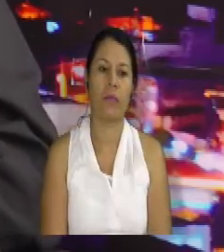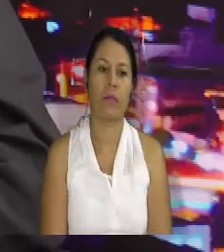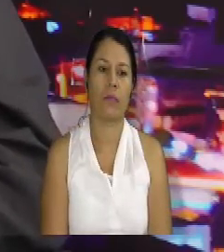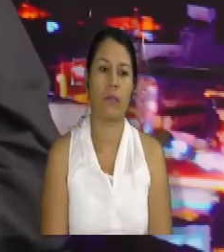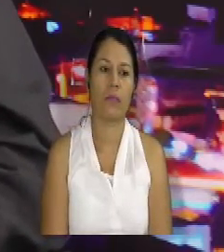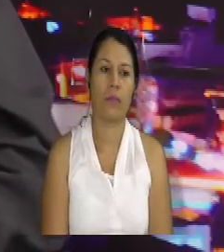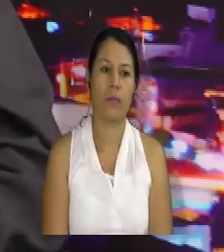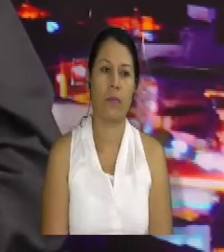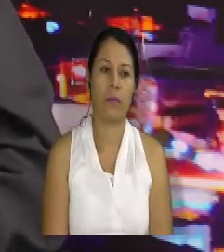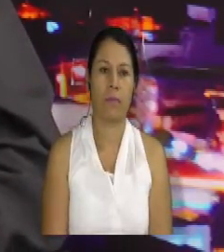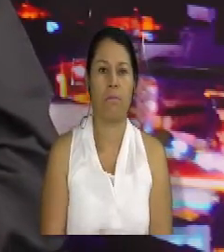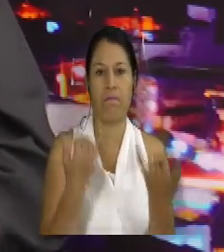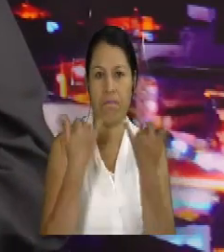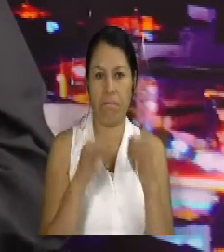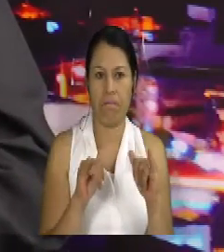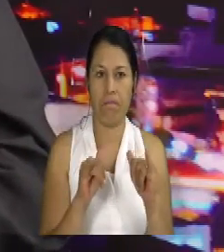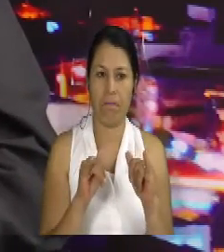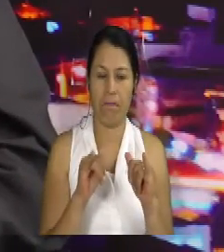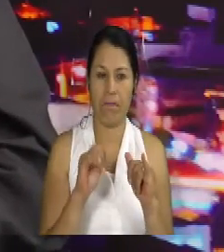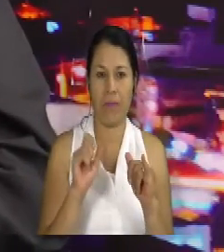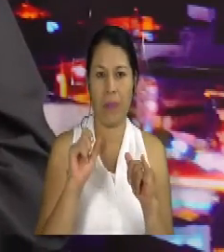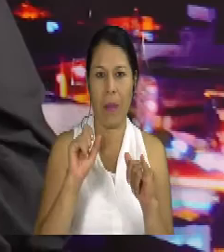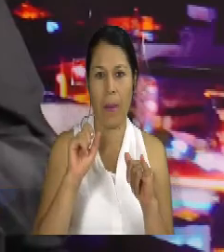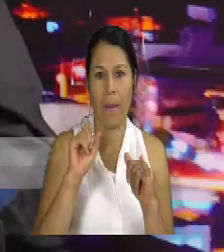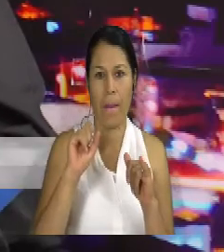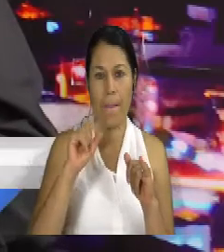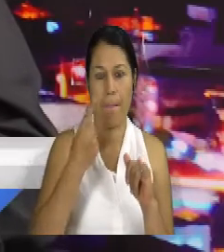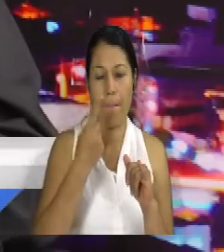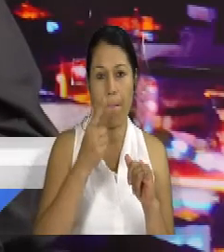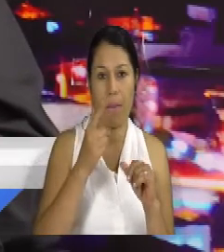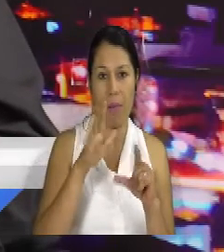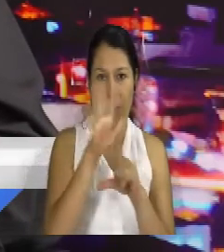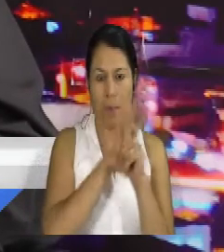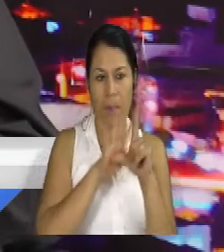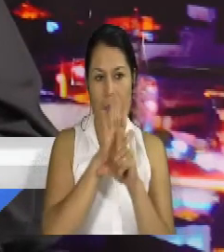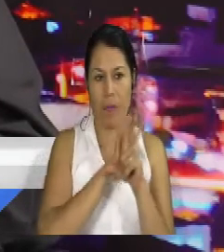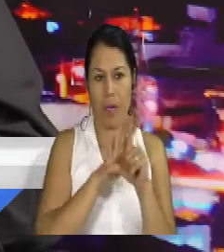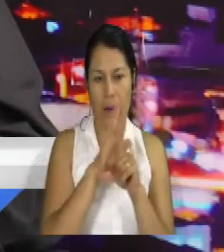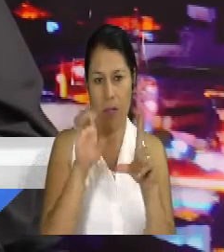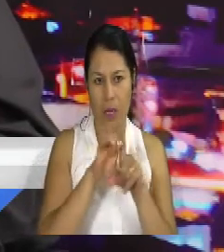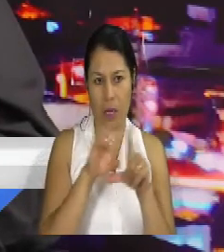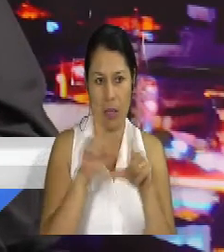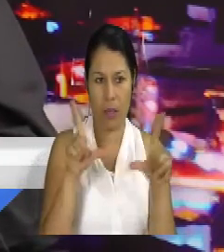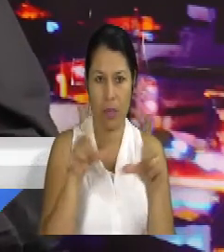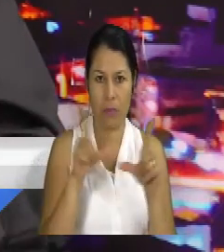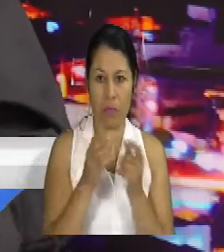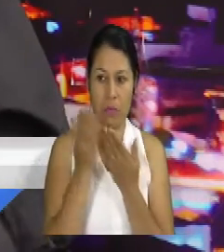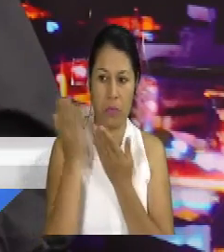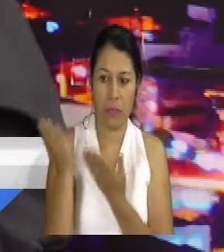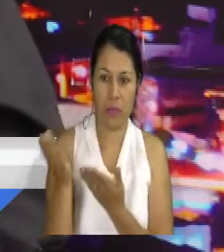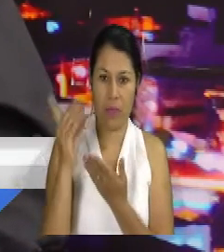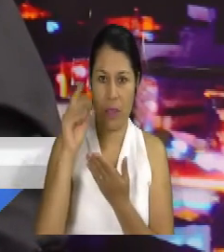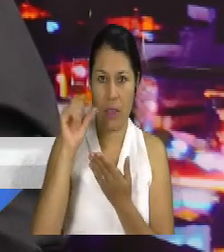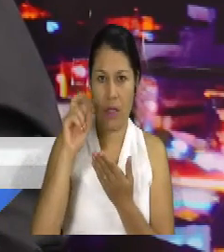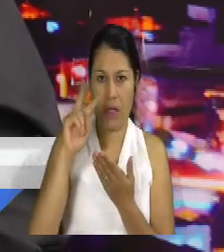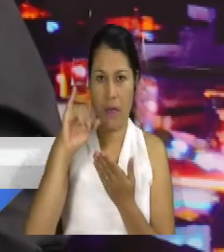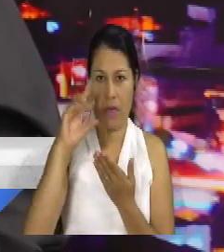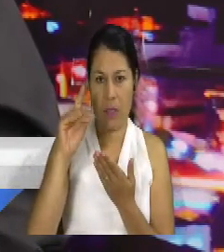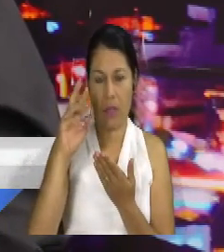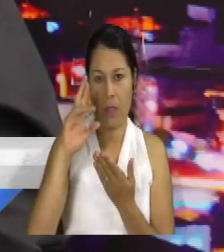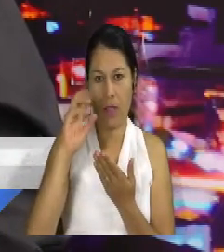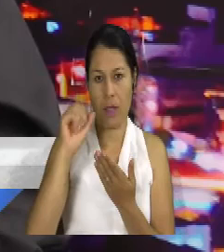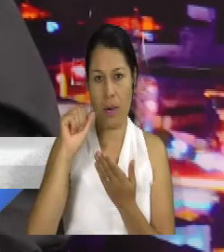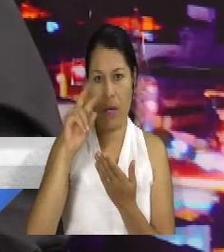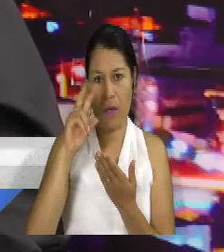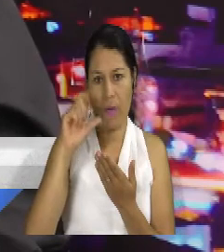Segmento final de Primer Plano de Enlace Televisión, la grata compañía esta noche, David Ravelo Crespo. Hay una faceta que muy pocos